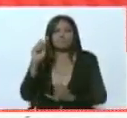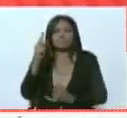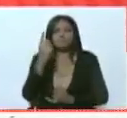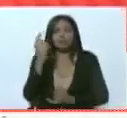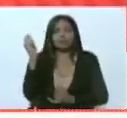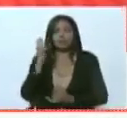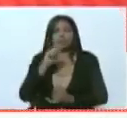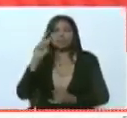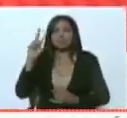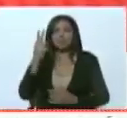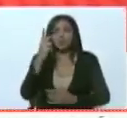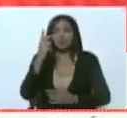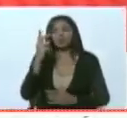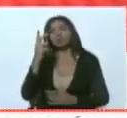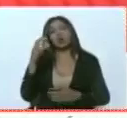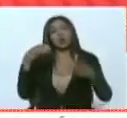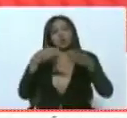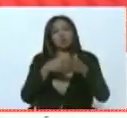del año